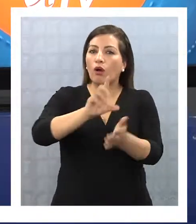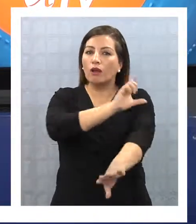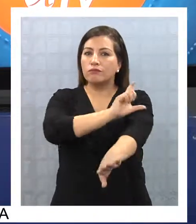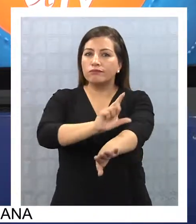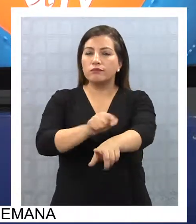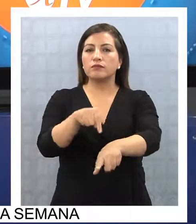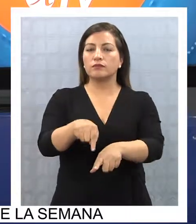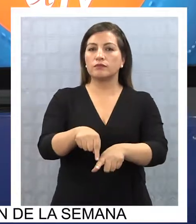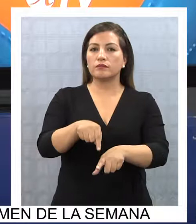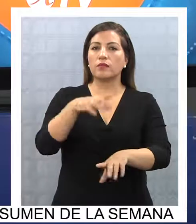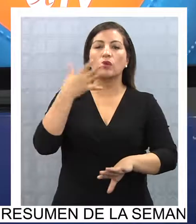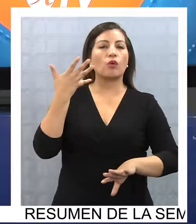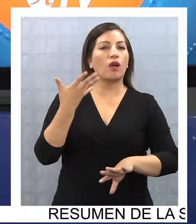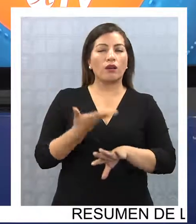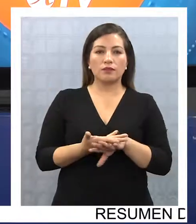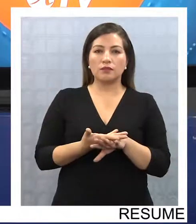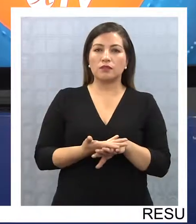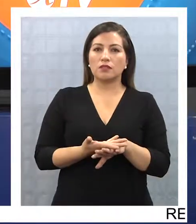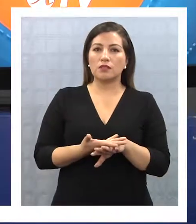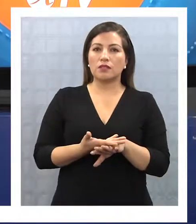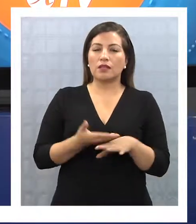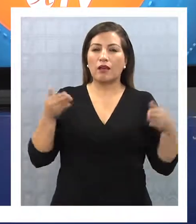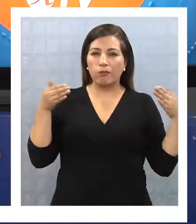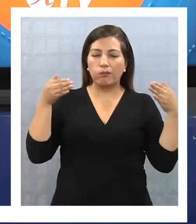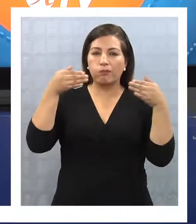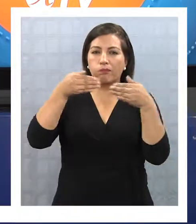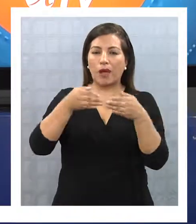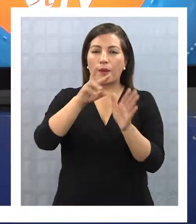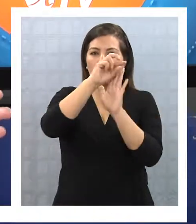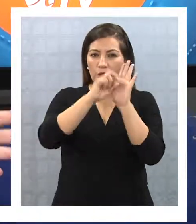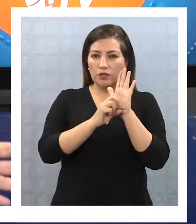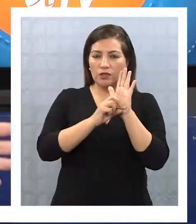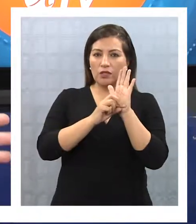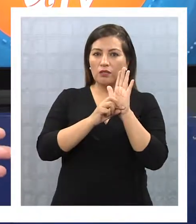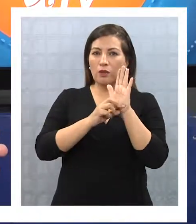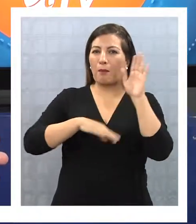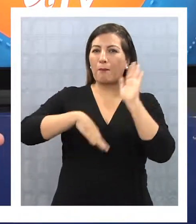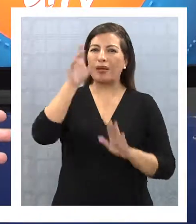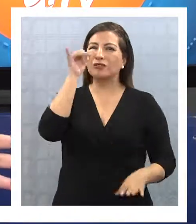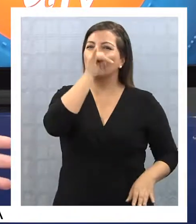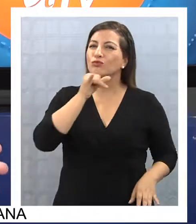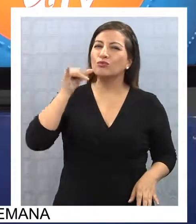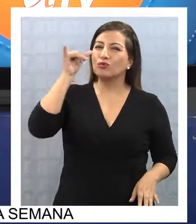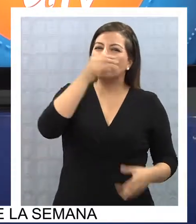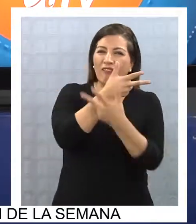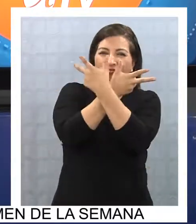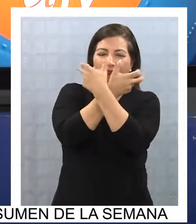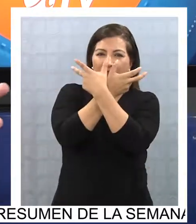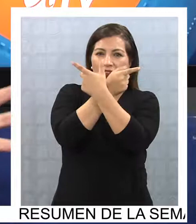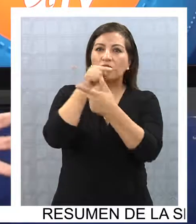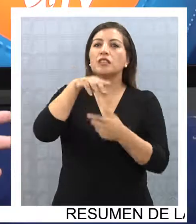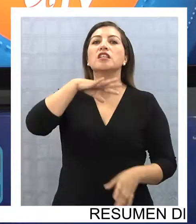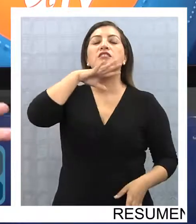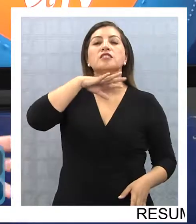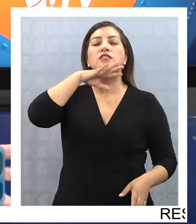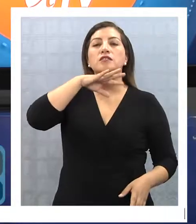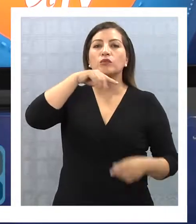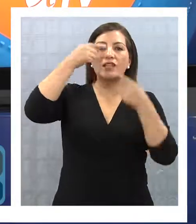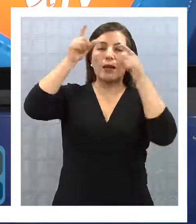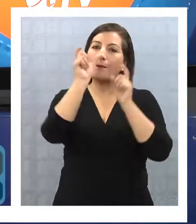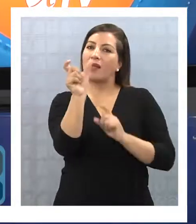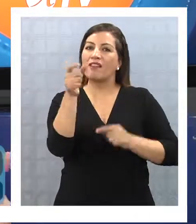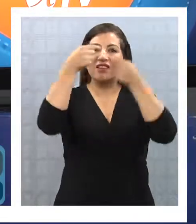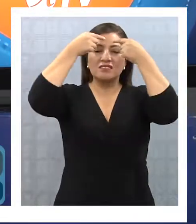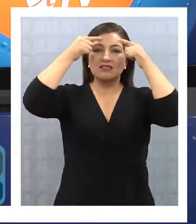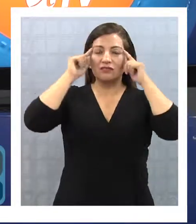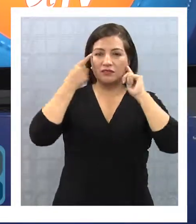donde existe una percepción de que se concentran proyectos más contaminantes en determinadas zonas y por eso se usa este término que es más bien conceptual.